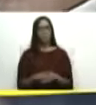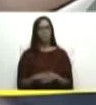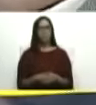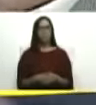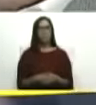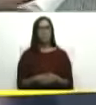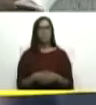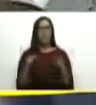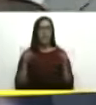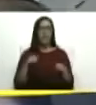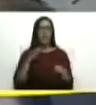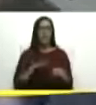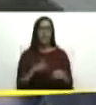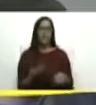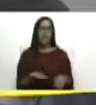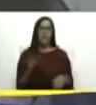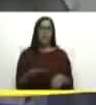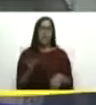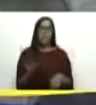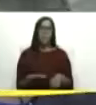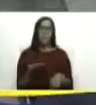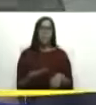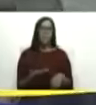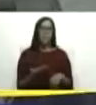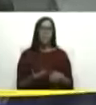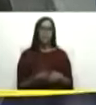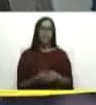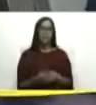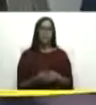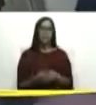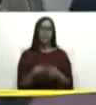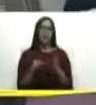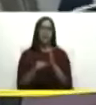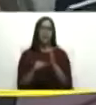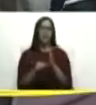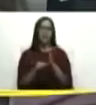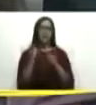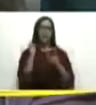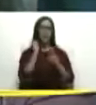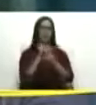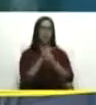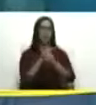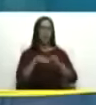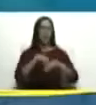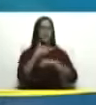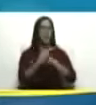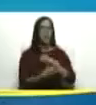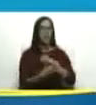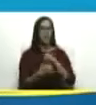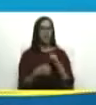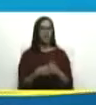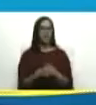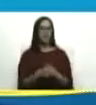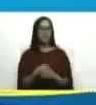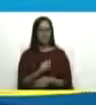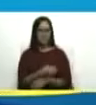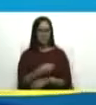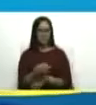Aquí están las prioridades, que donde están enfocados los proyectos que van a ser